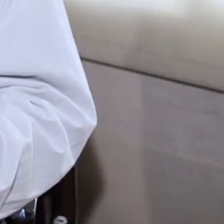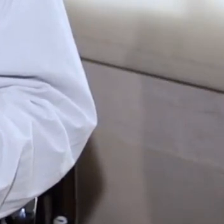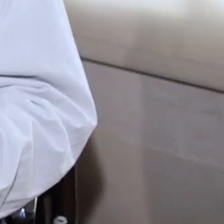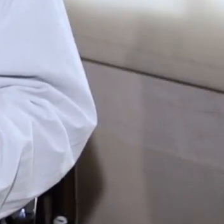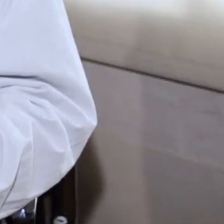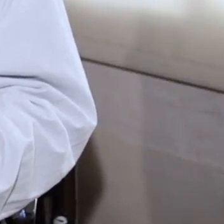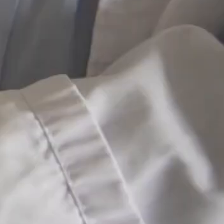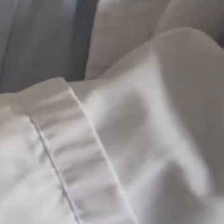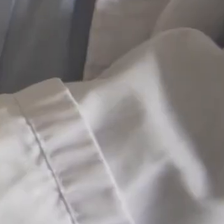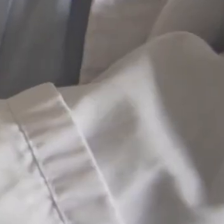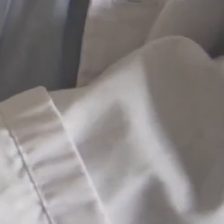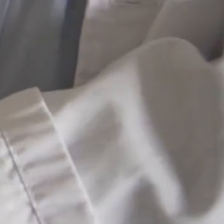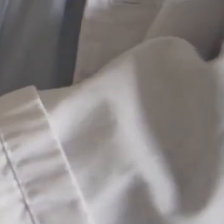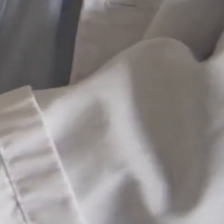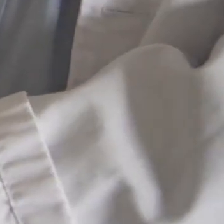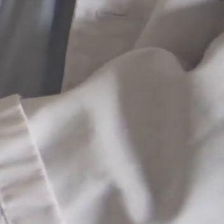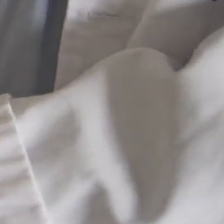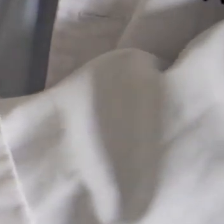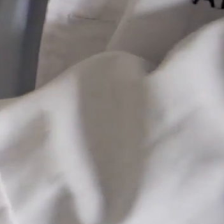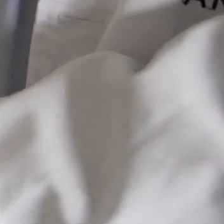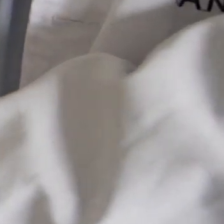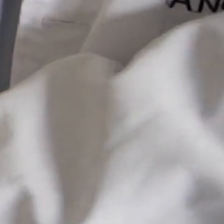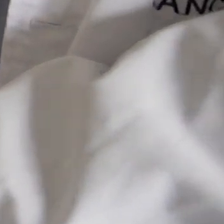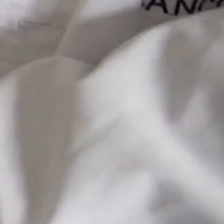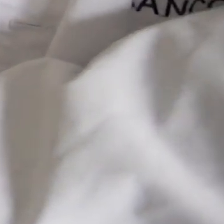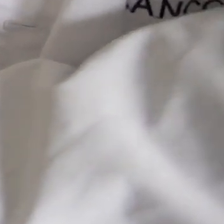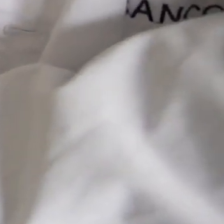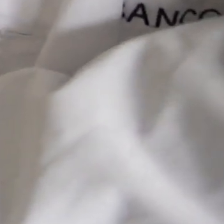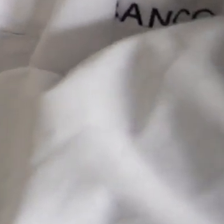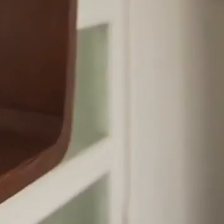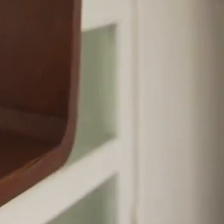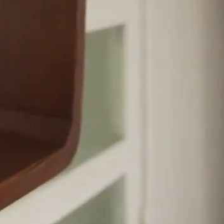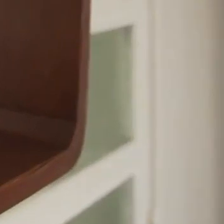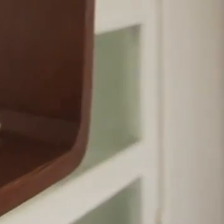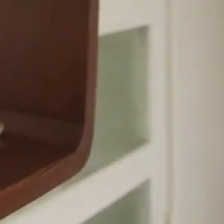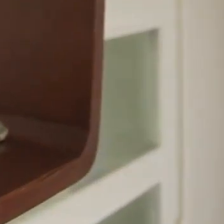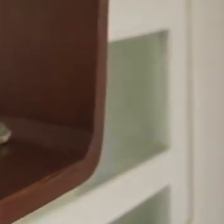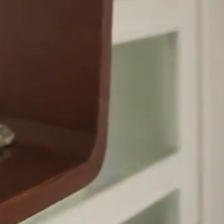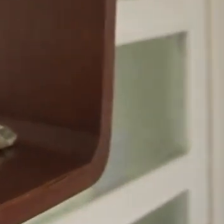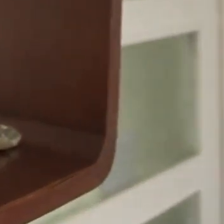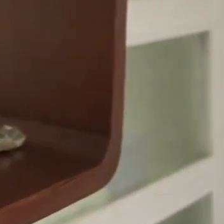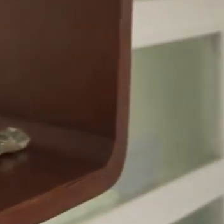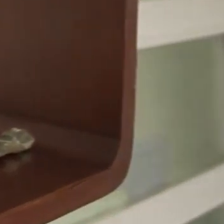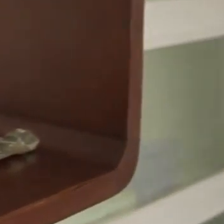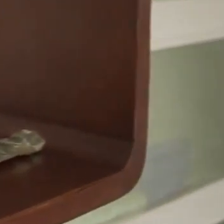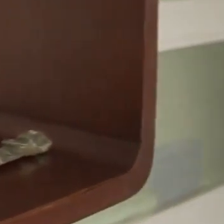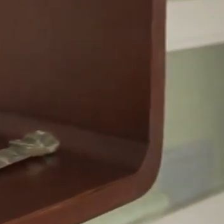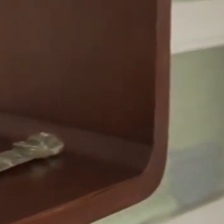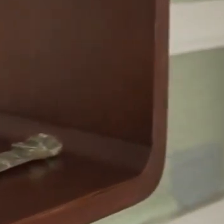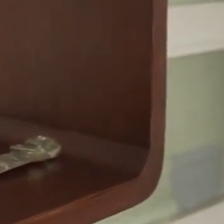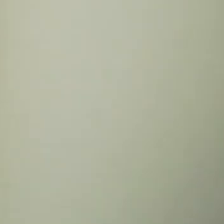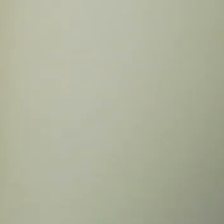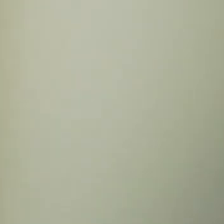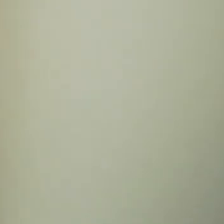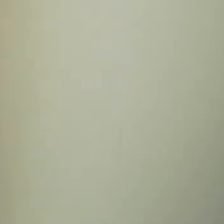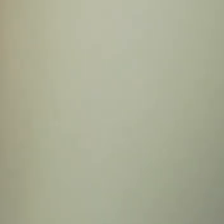oportunidad de colocarse prótesis, que es una técnica de cirugía especializada en cadera y en rodilla,